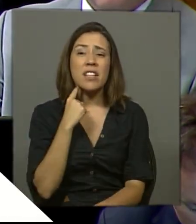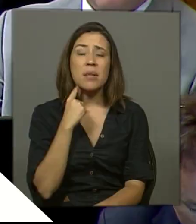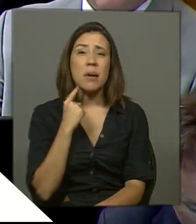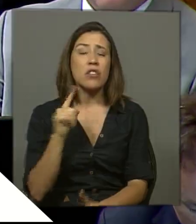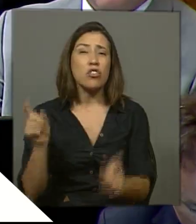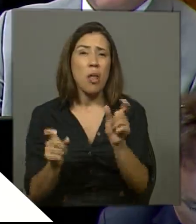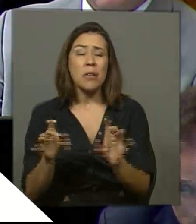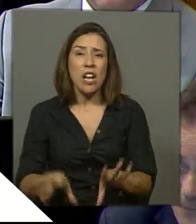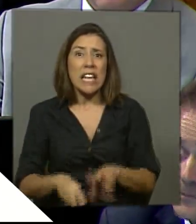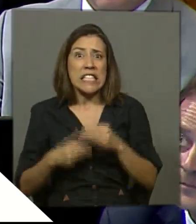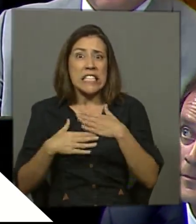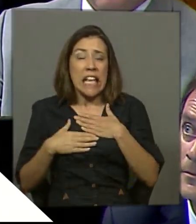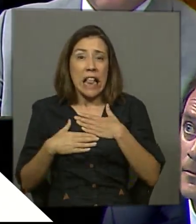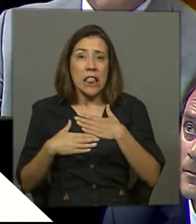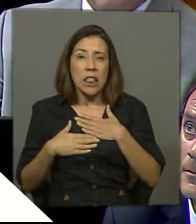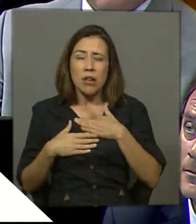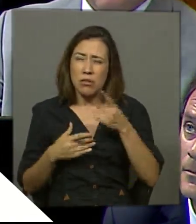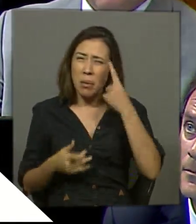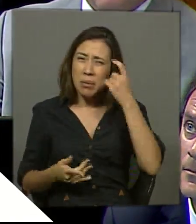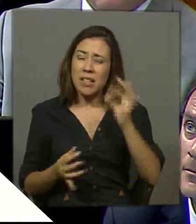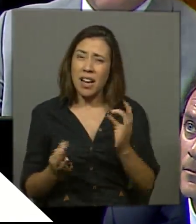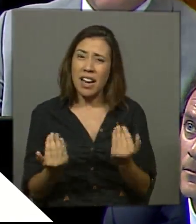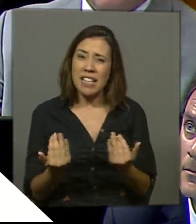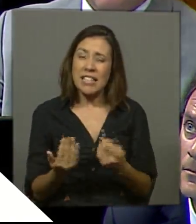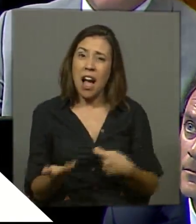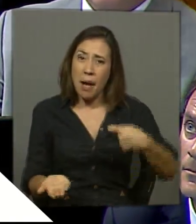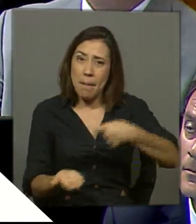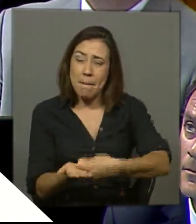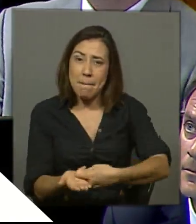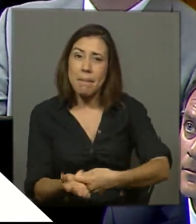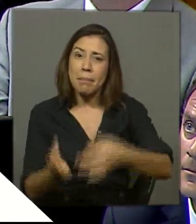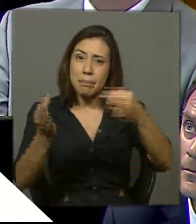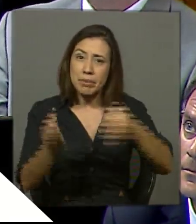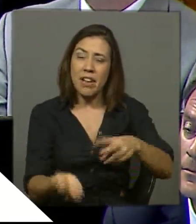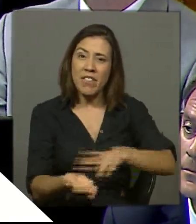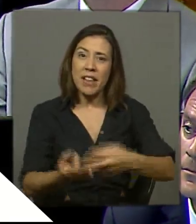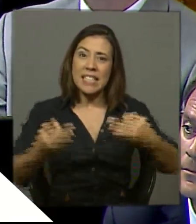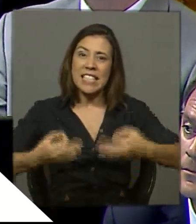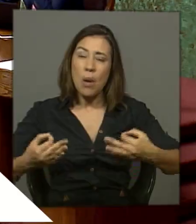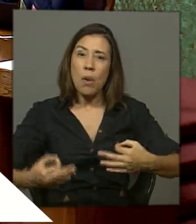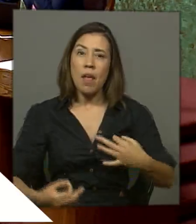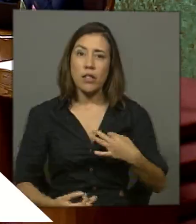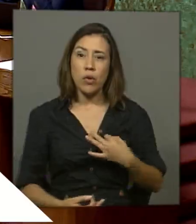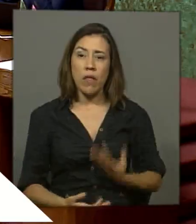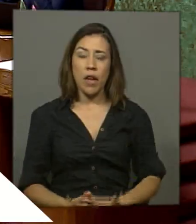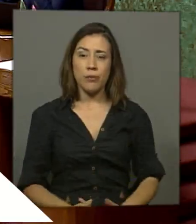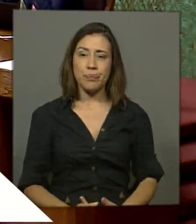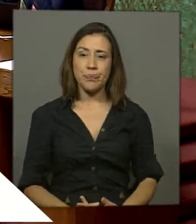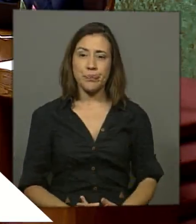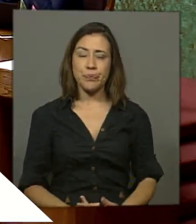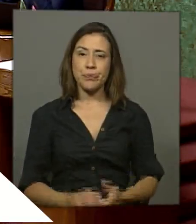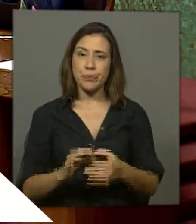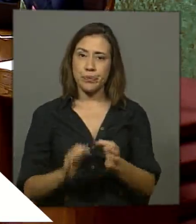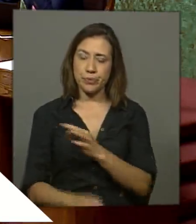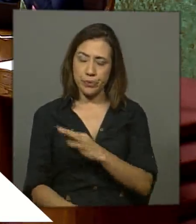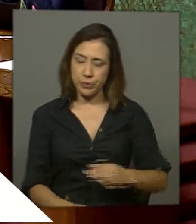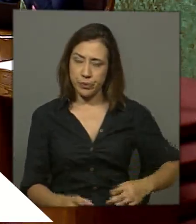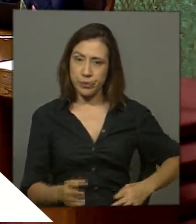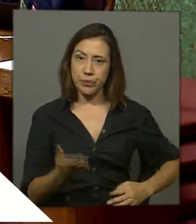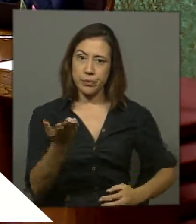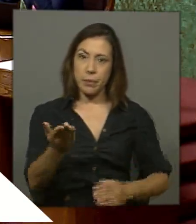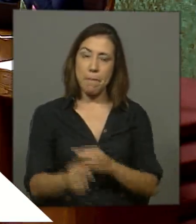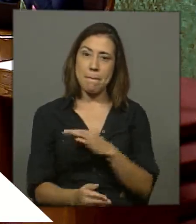gente minro no cree que se requiere invertir de verdad en Seguridad Ciudadana Gracias diputado señor